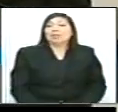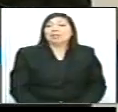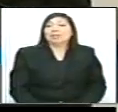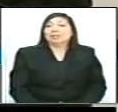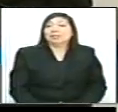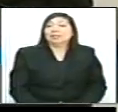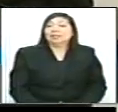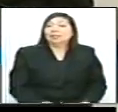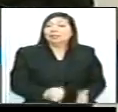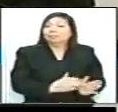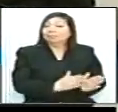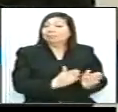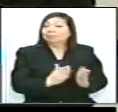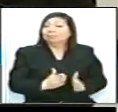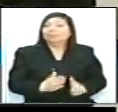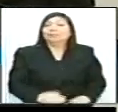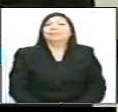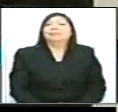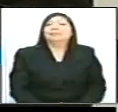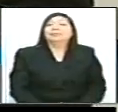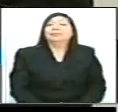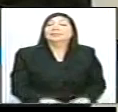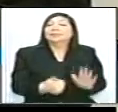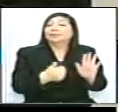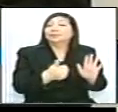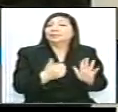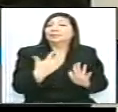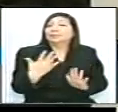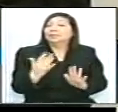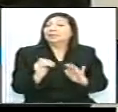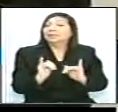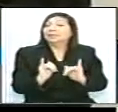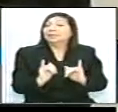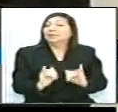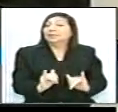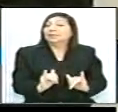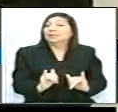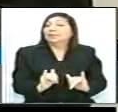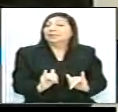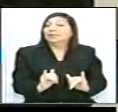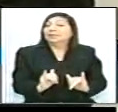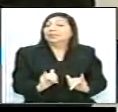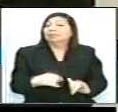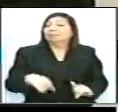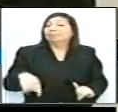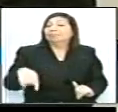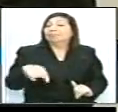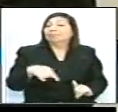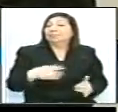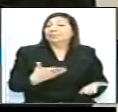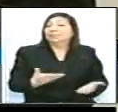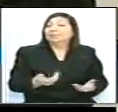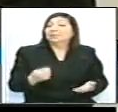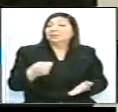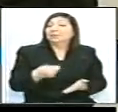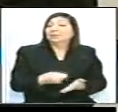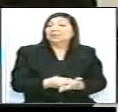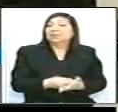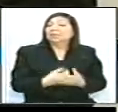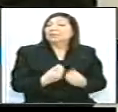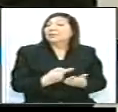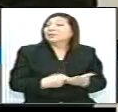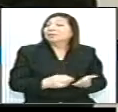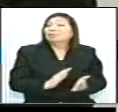los restantes 65 que quedan, nosotros constituir un fideicomiso, porque si